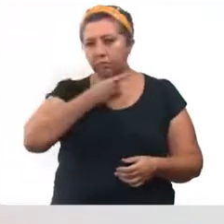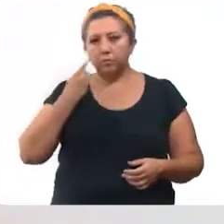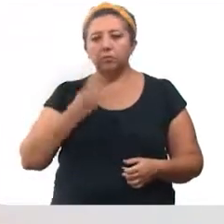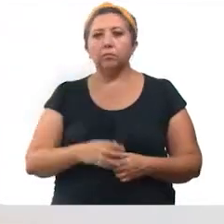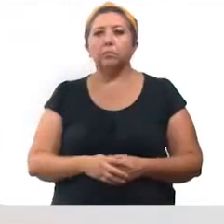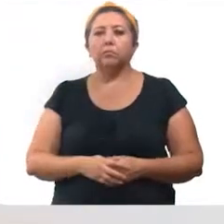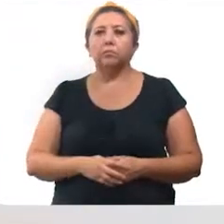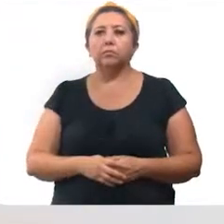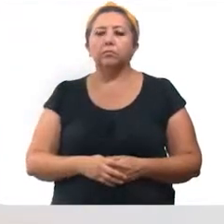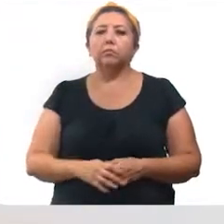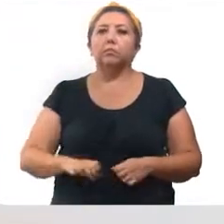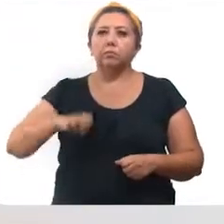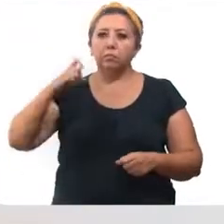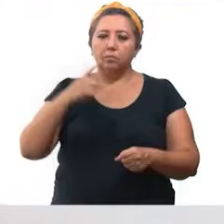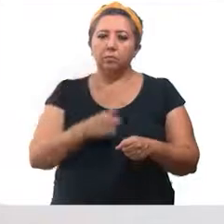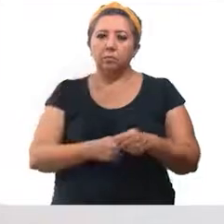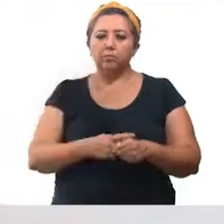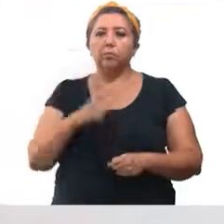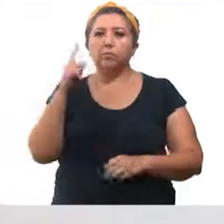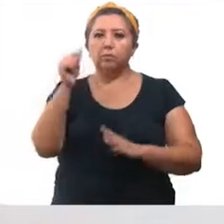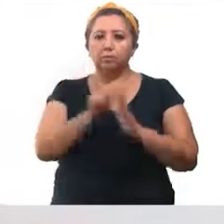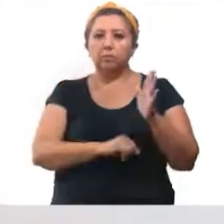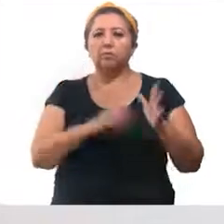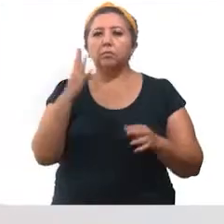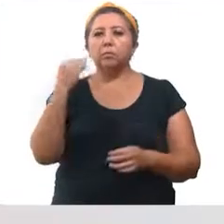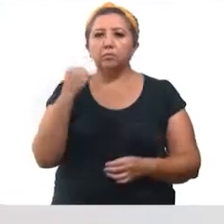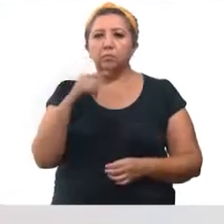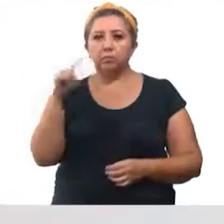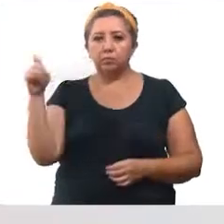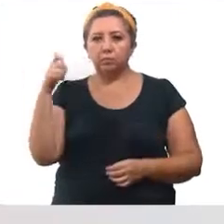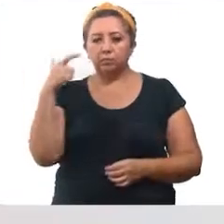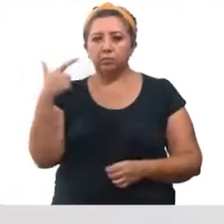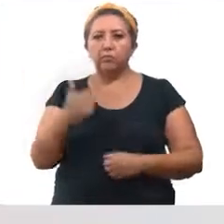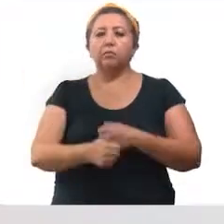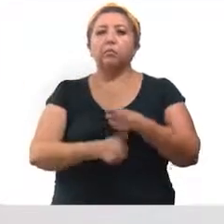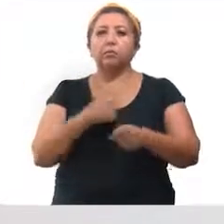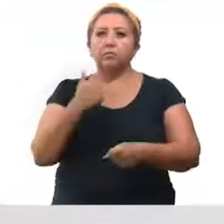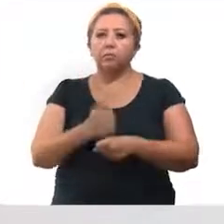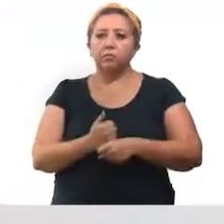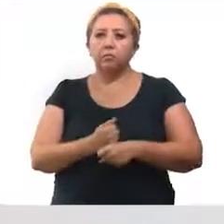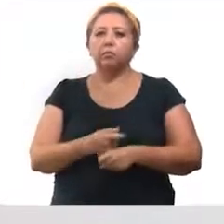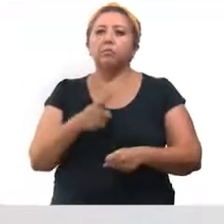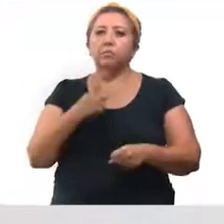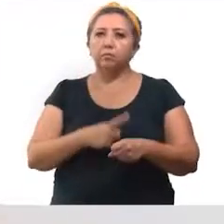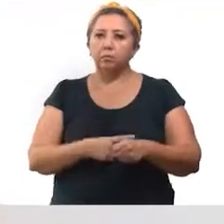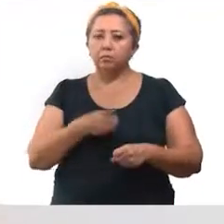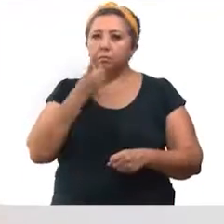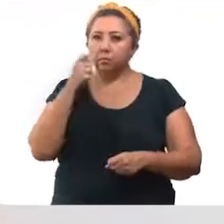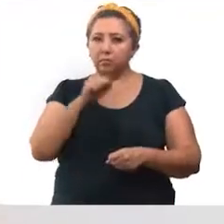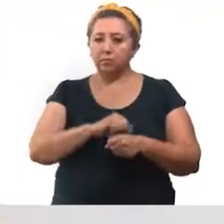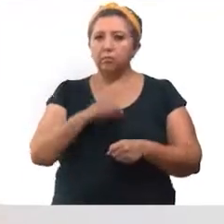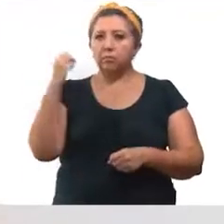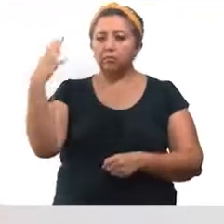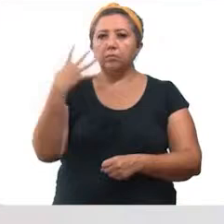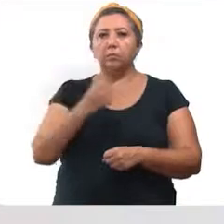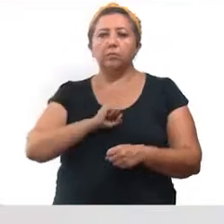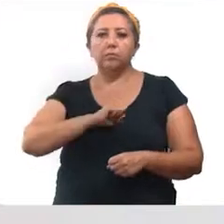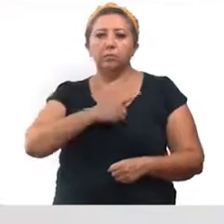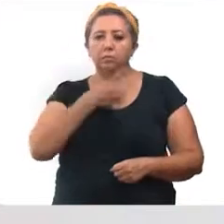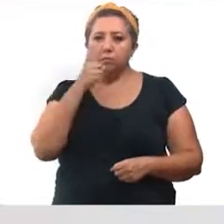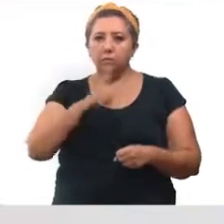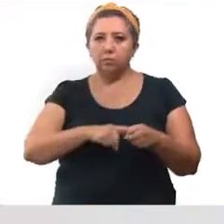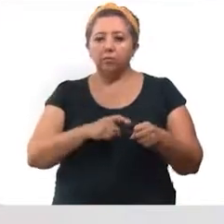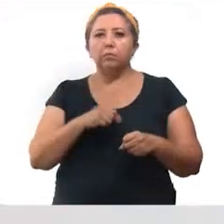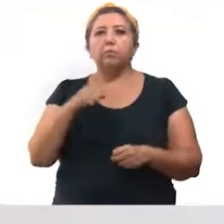de diagnóstico. El rango de edad de los casos es de 1 mes a 107 años. Los indicadores semanales del Semáforo Estatal de